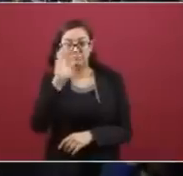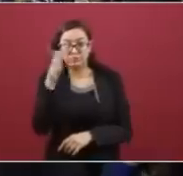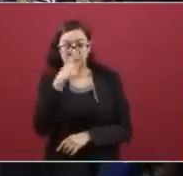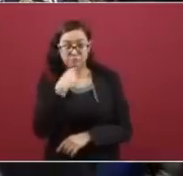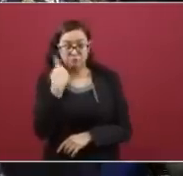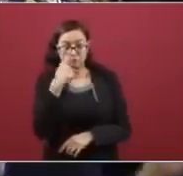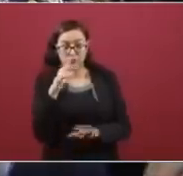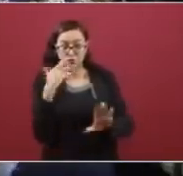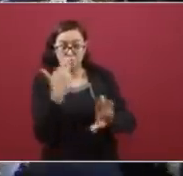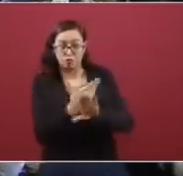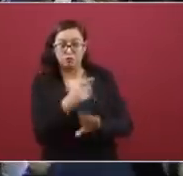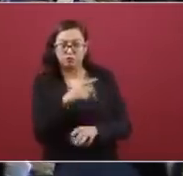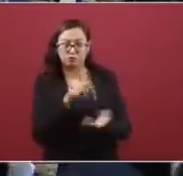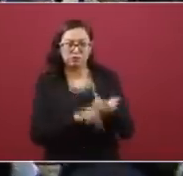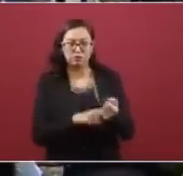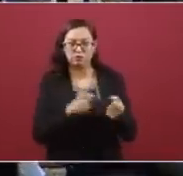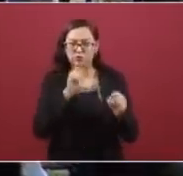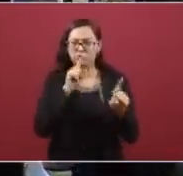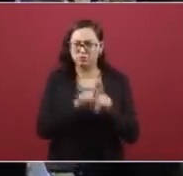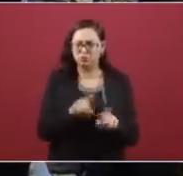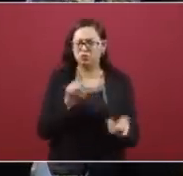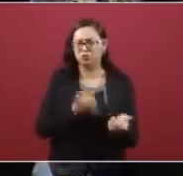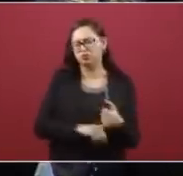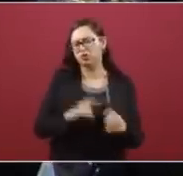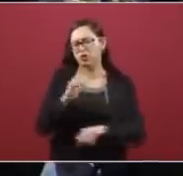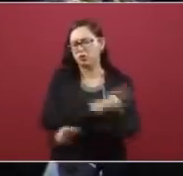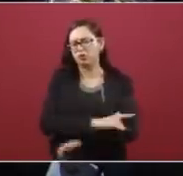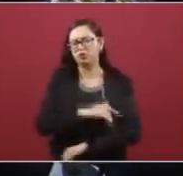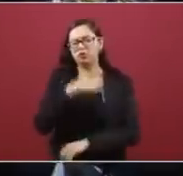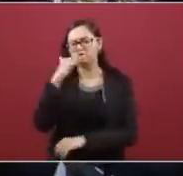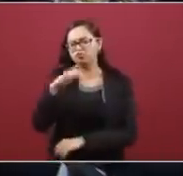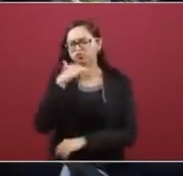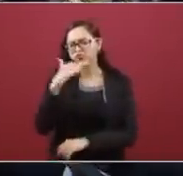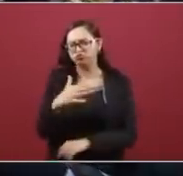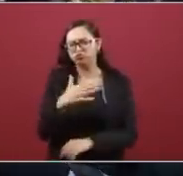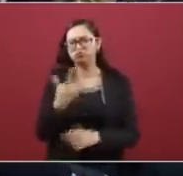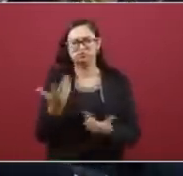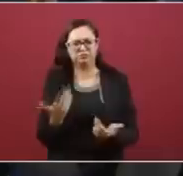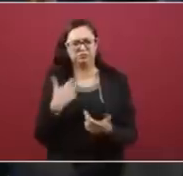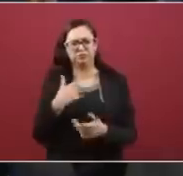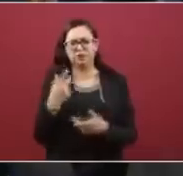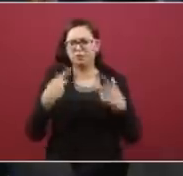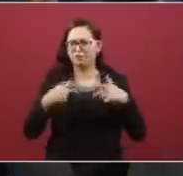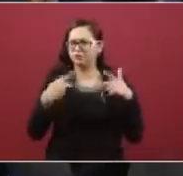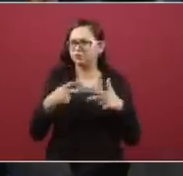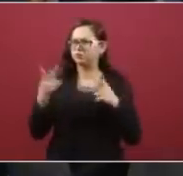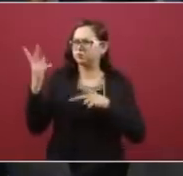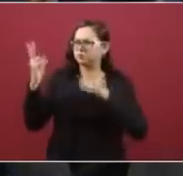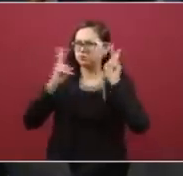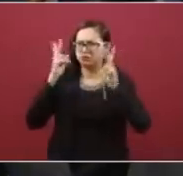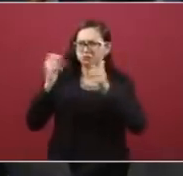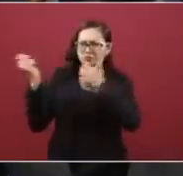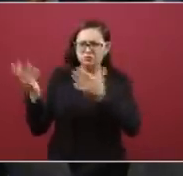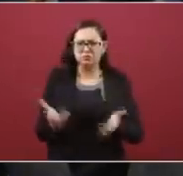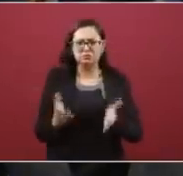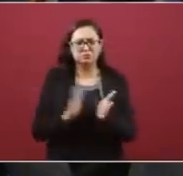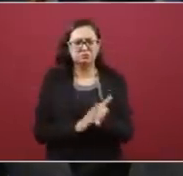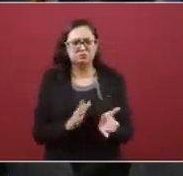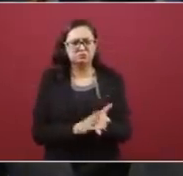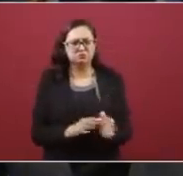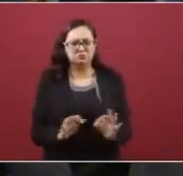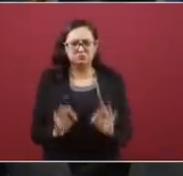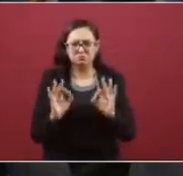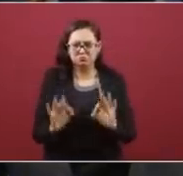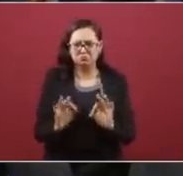perdón, quienes hacen pues un trabajo sucio dentro del aeropuerto. Se supone que los ciudadanos que vienen a México vienen con sus documentos